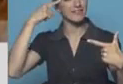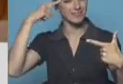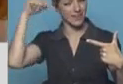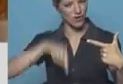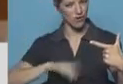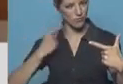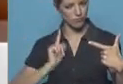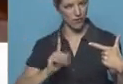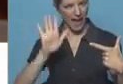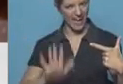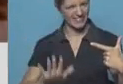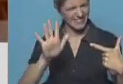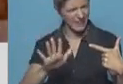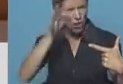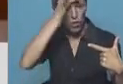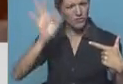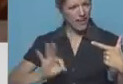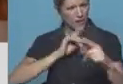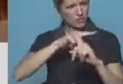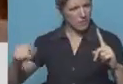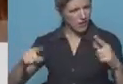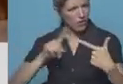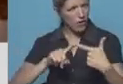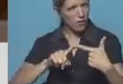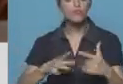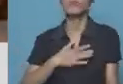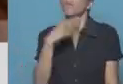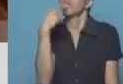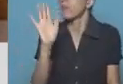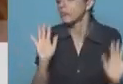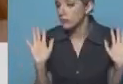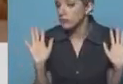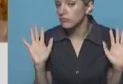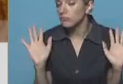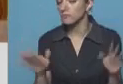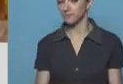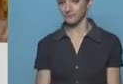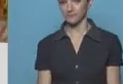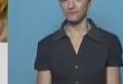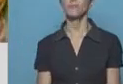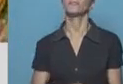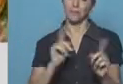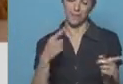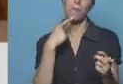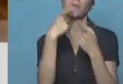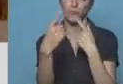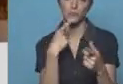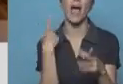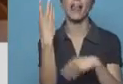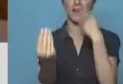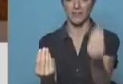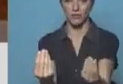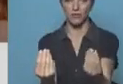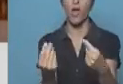hubiéramos tenido estos 12 años y medio que tuvimos? Es una pregunta que yo hago. Y bueno, yo le preguntaría a los candidatos a qué fórmula